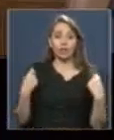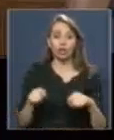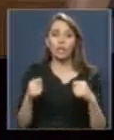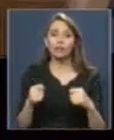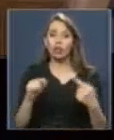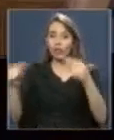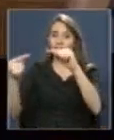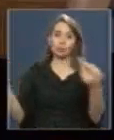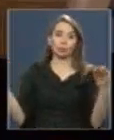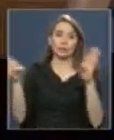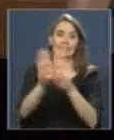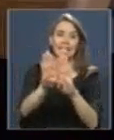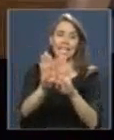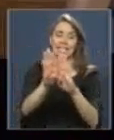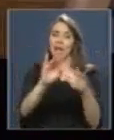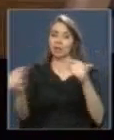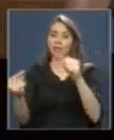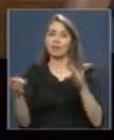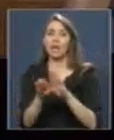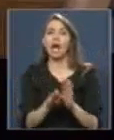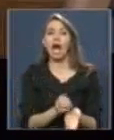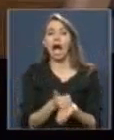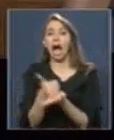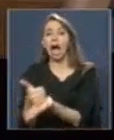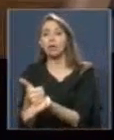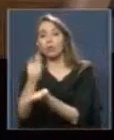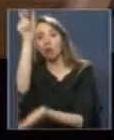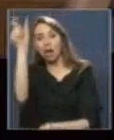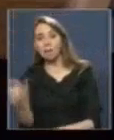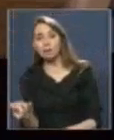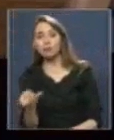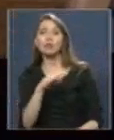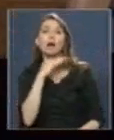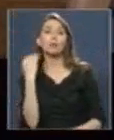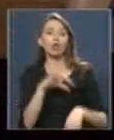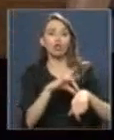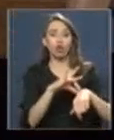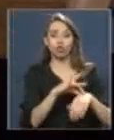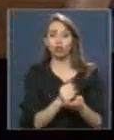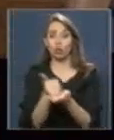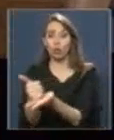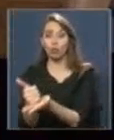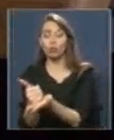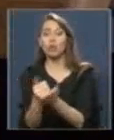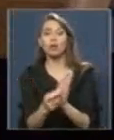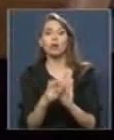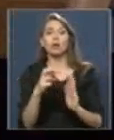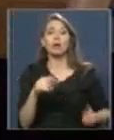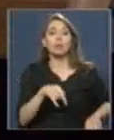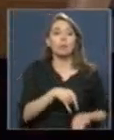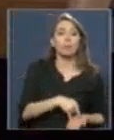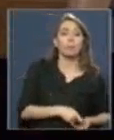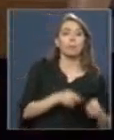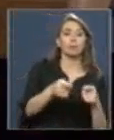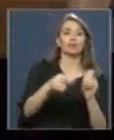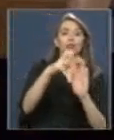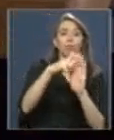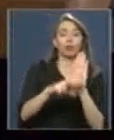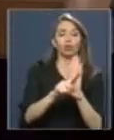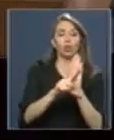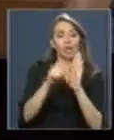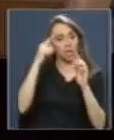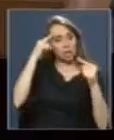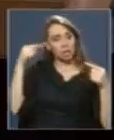cerrar el debate sobre la asistencia médica para morir a través de un proyecto que ponía como una